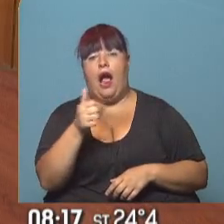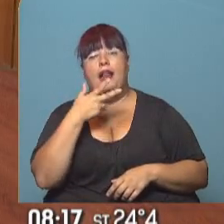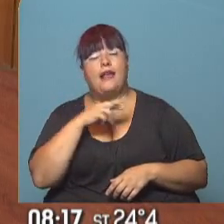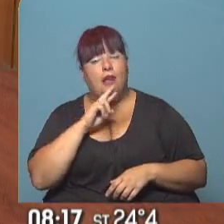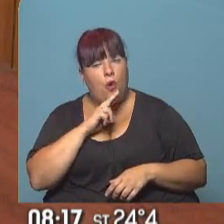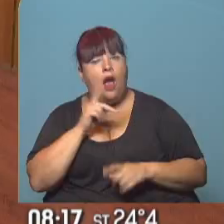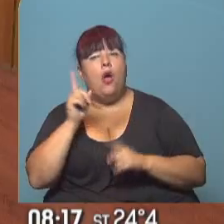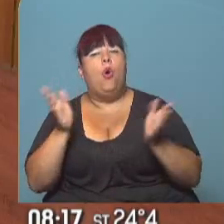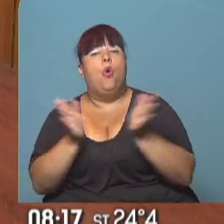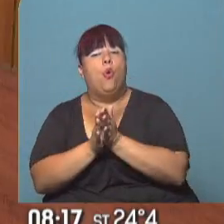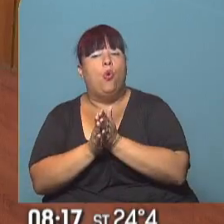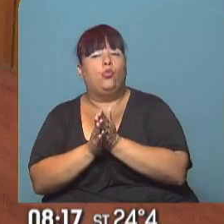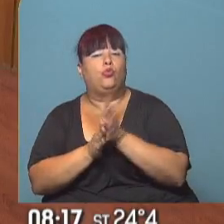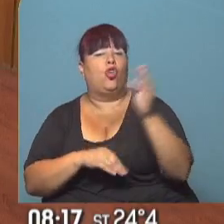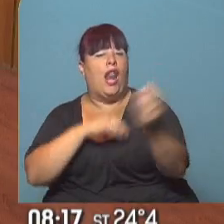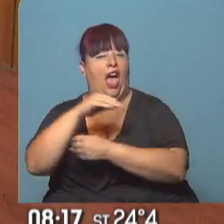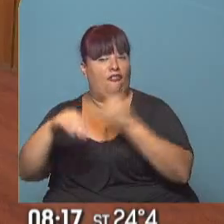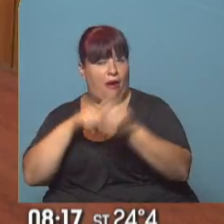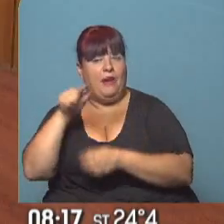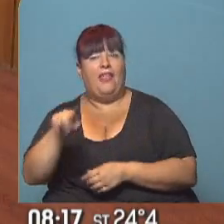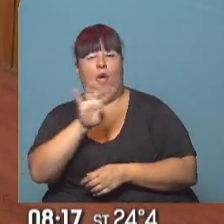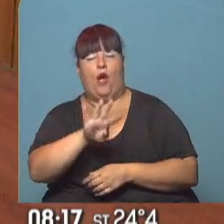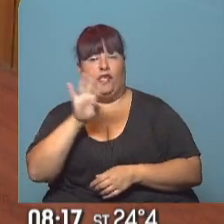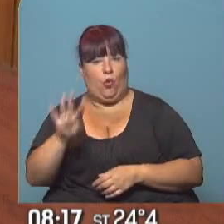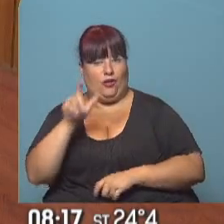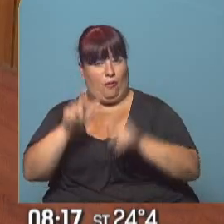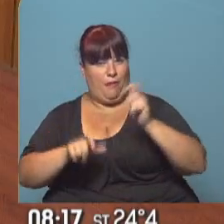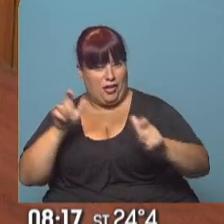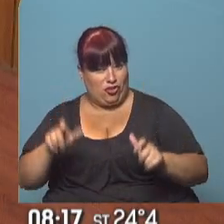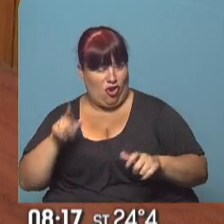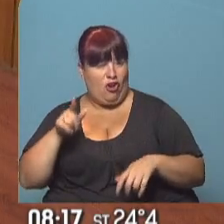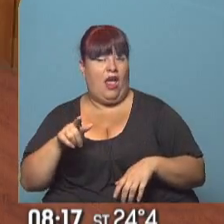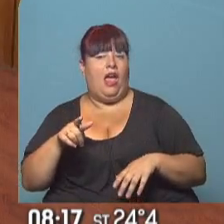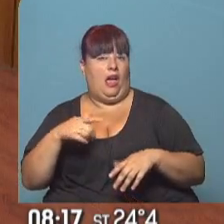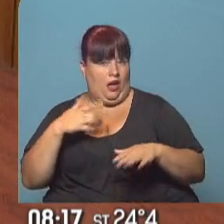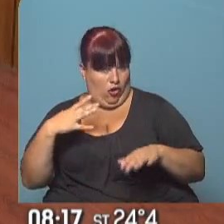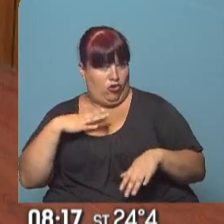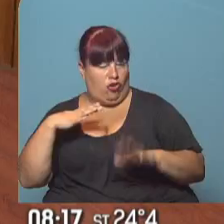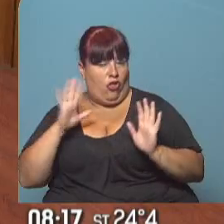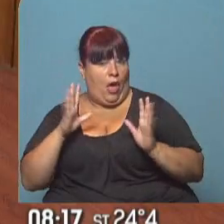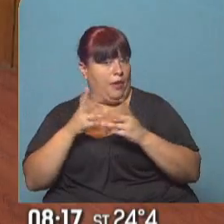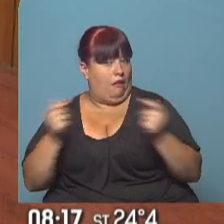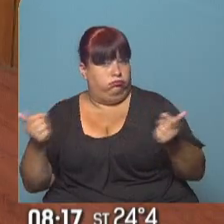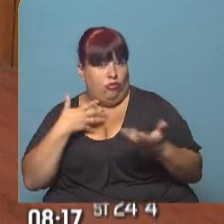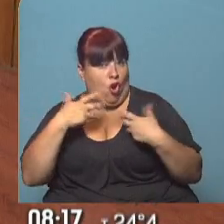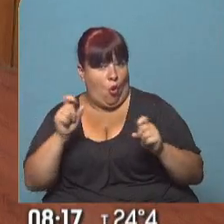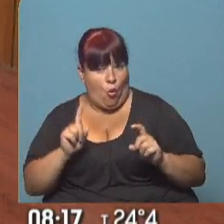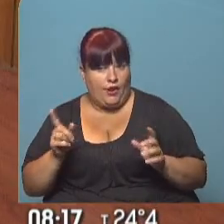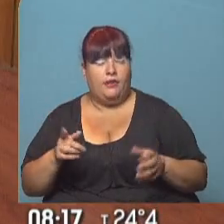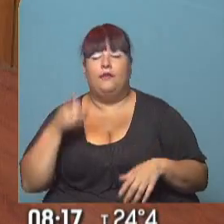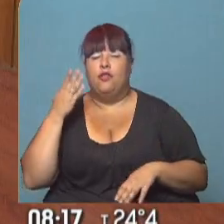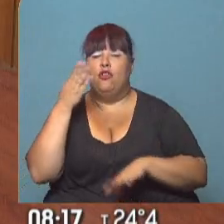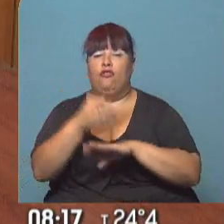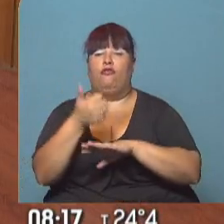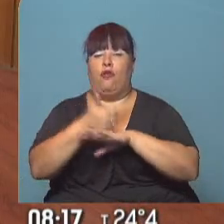con parte de las familias de los 44 tripulantes que se encuentran en condición todavía de desaparecidos, ¿verdad? Allí estuvo